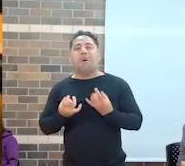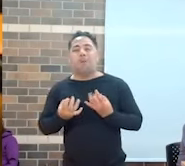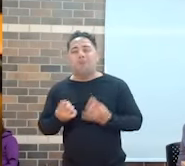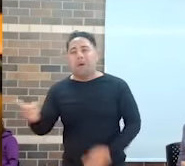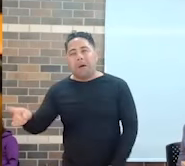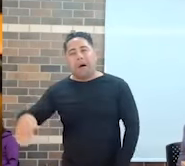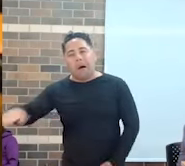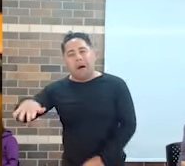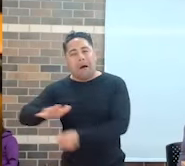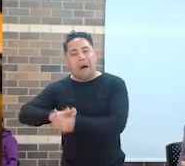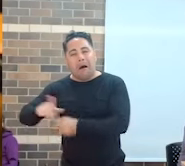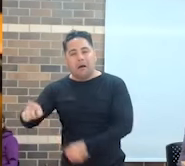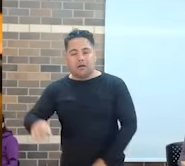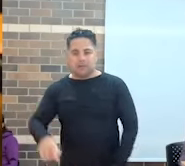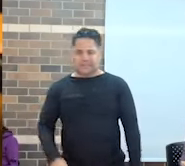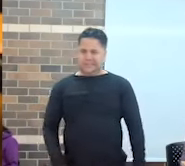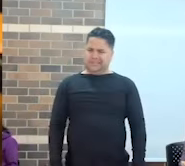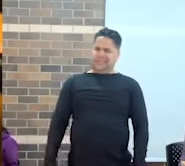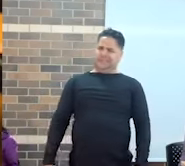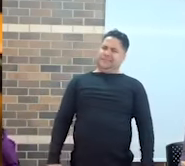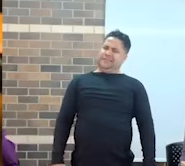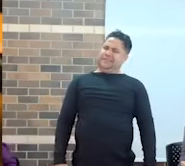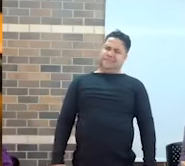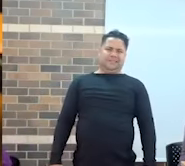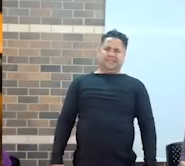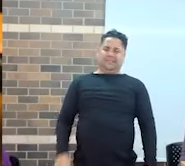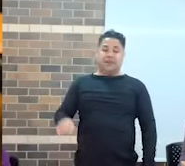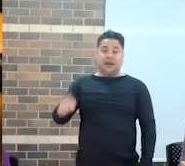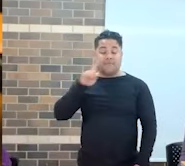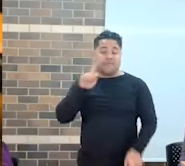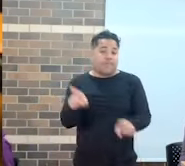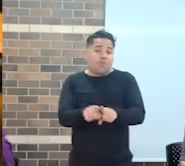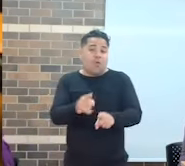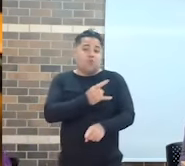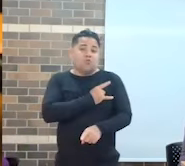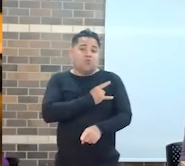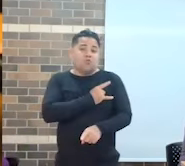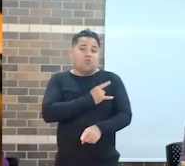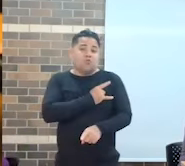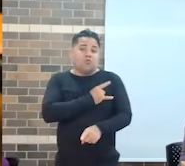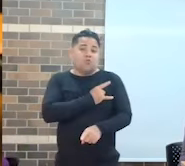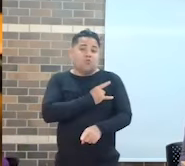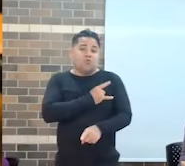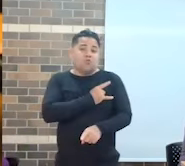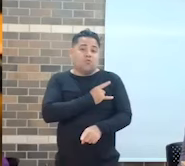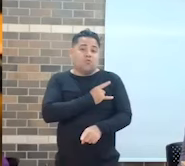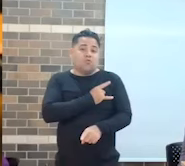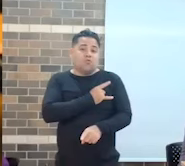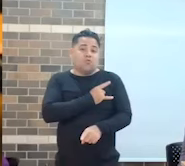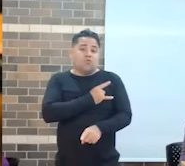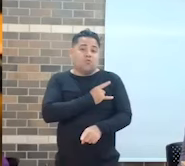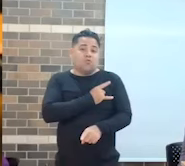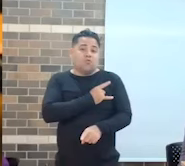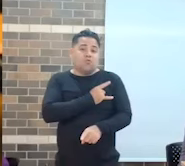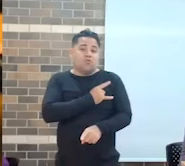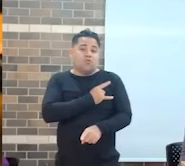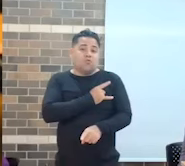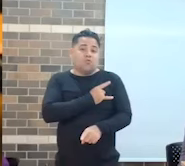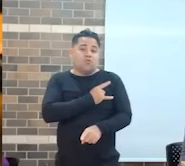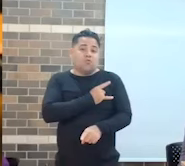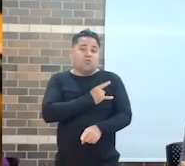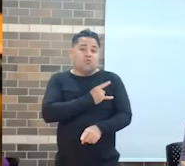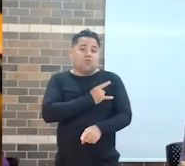Y cuando nos vamos a a un contexto como la educación superior, yo creo que también